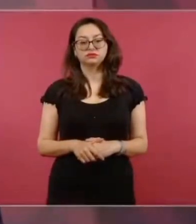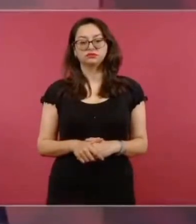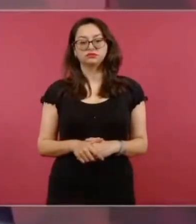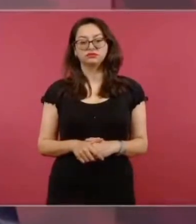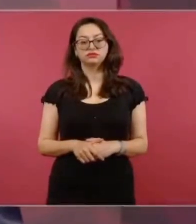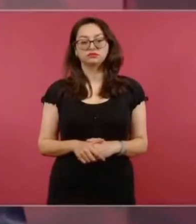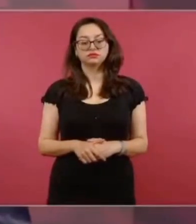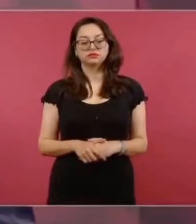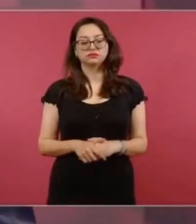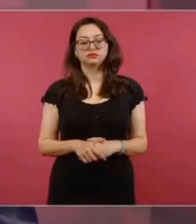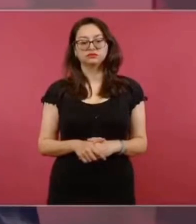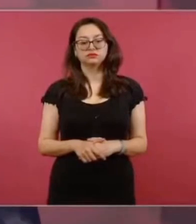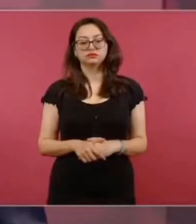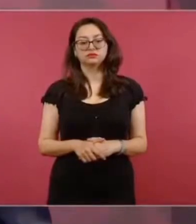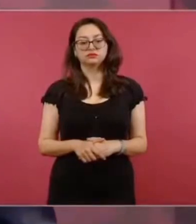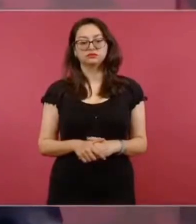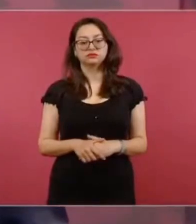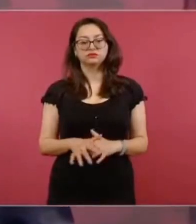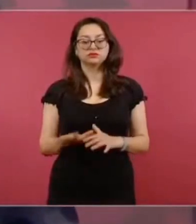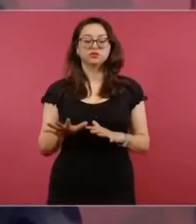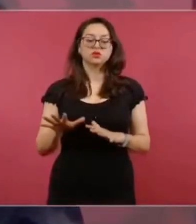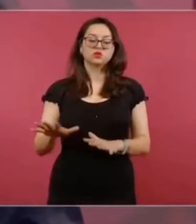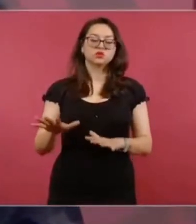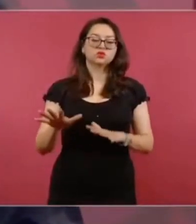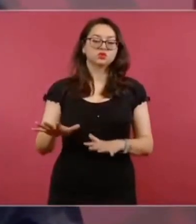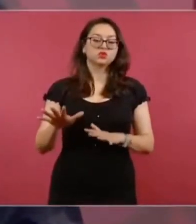no ser redundante, la gloria